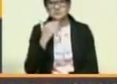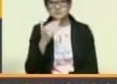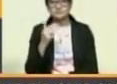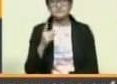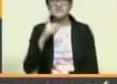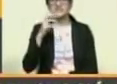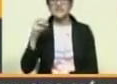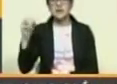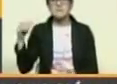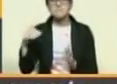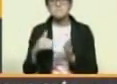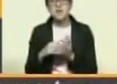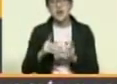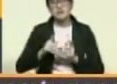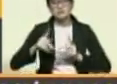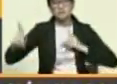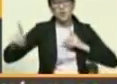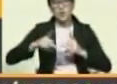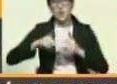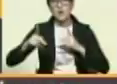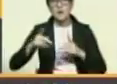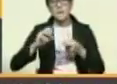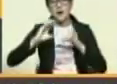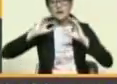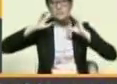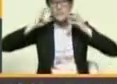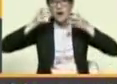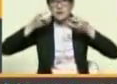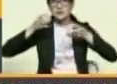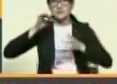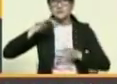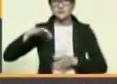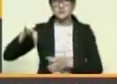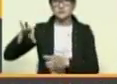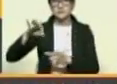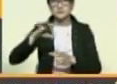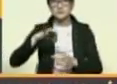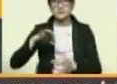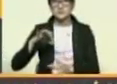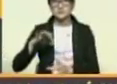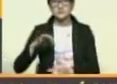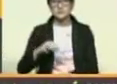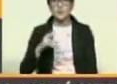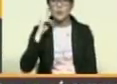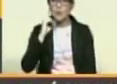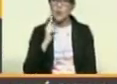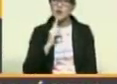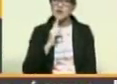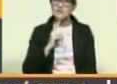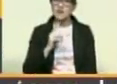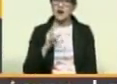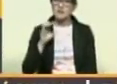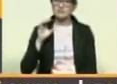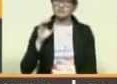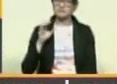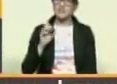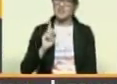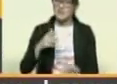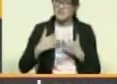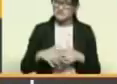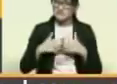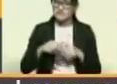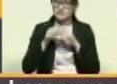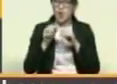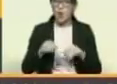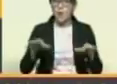100.000 hectáreas de maíz. Bolívar tiene que ser la gran potencia productora de maíz y